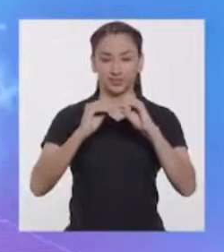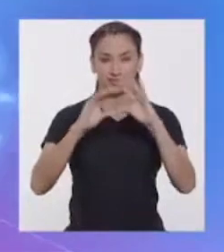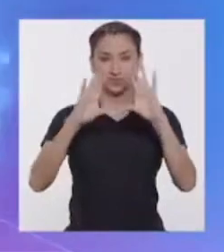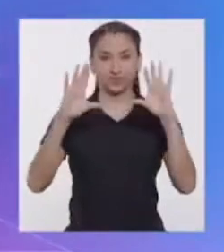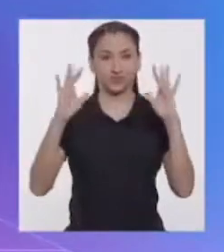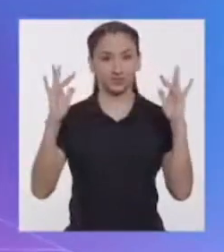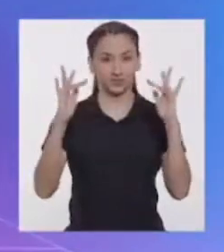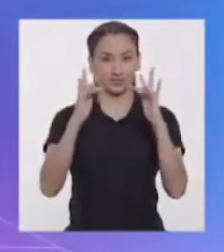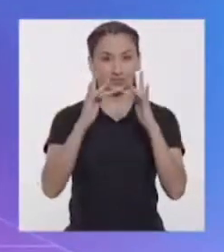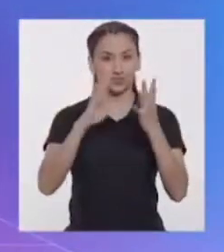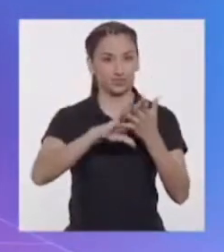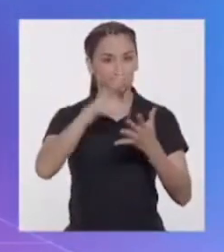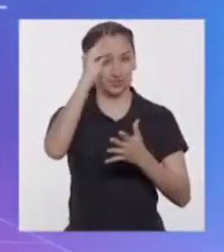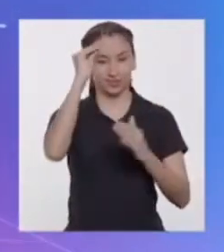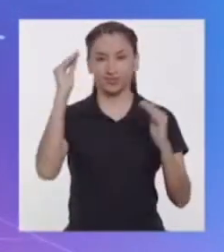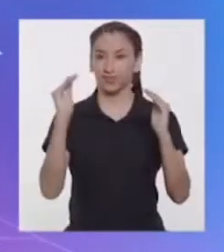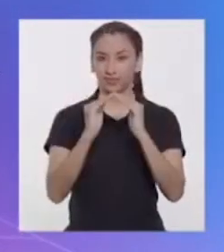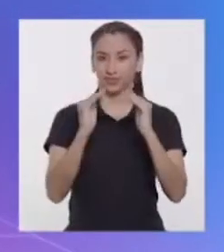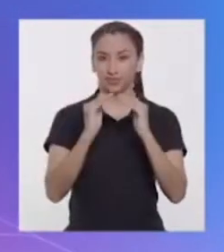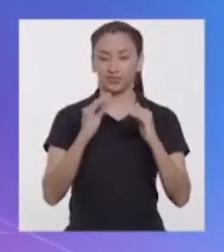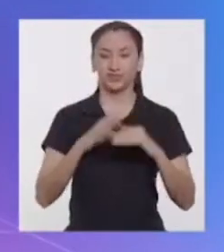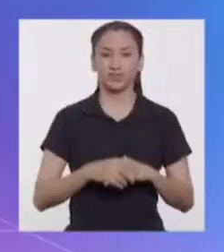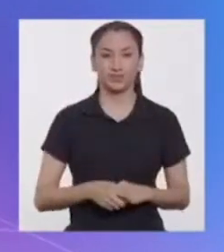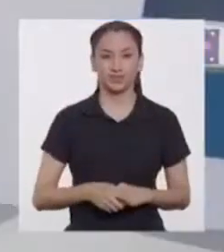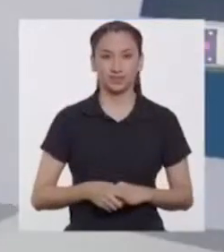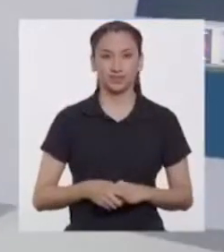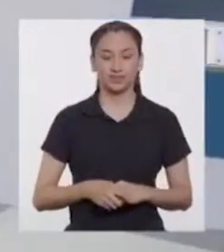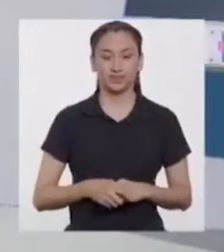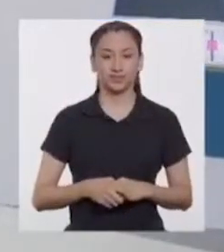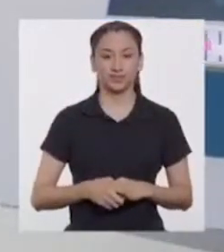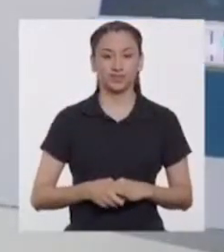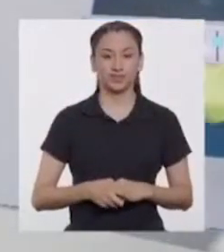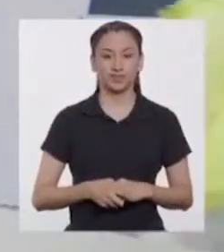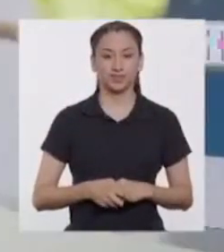Iniciando. Conexión. Aprendo en casa.